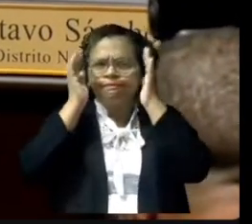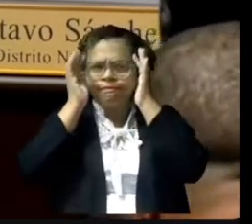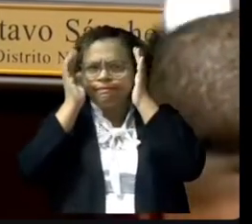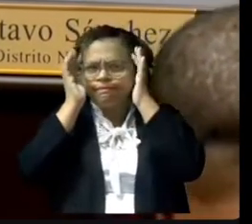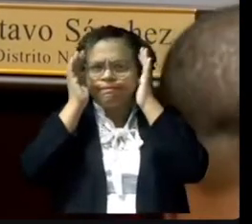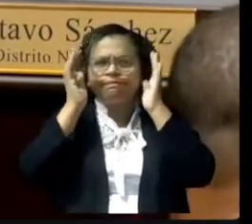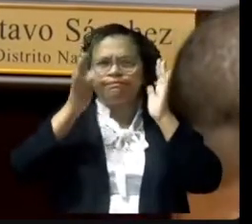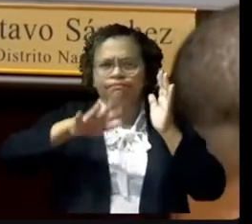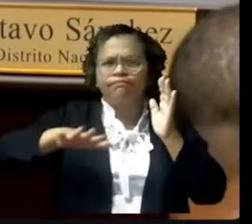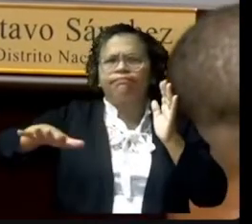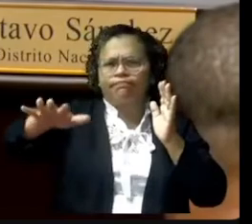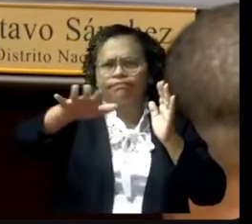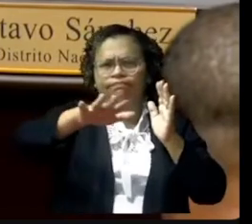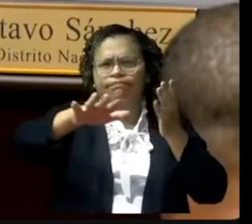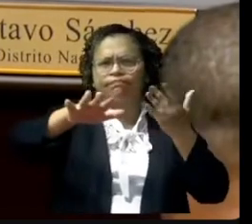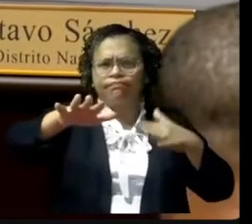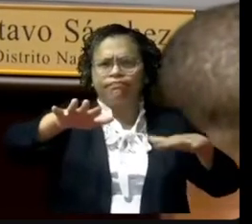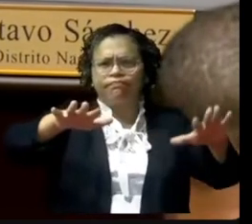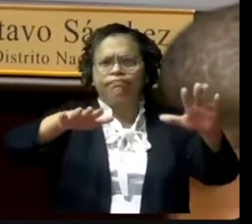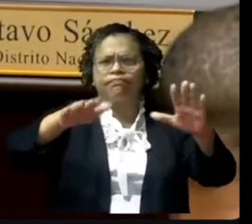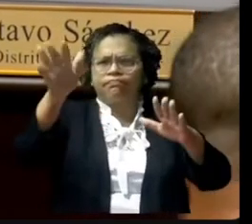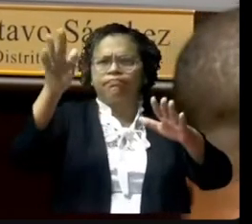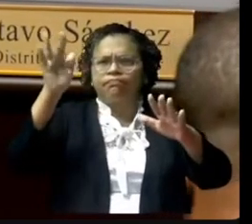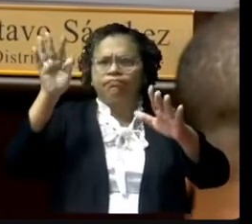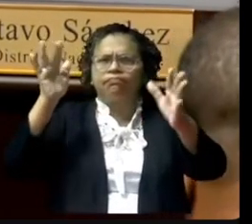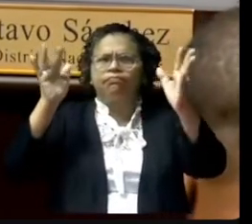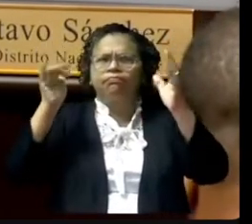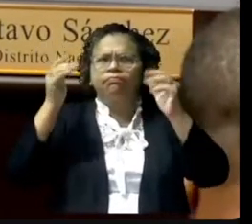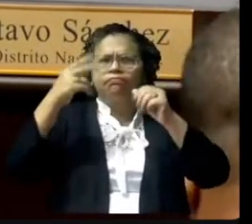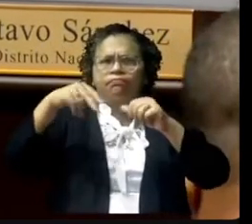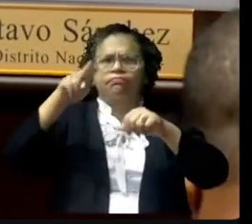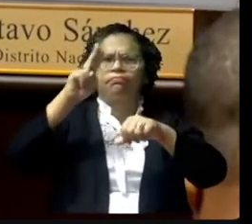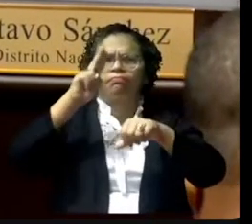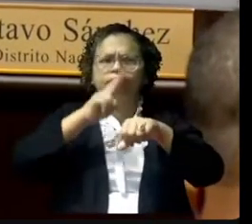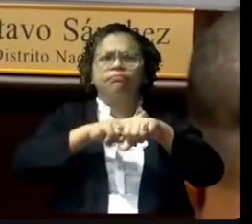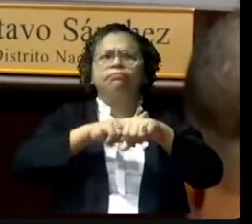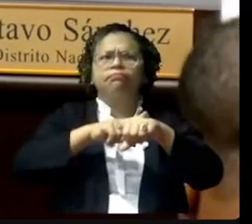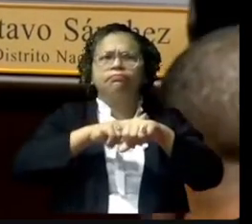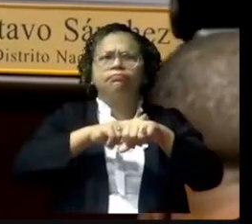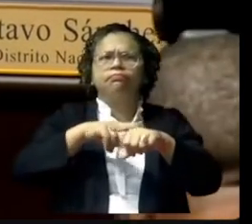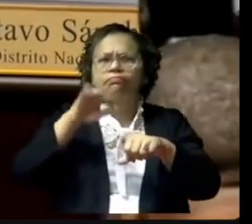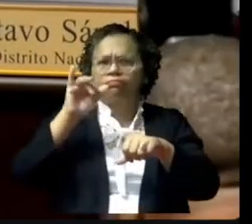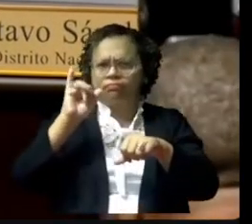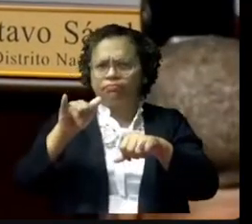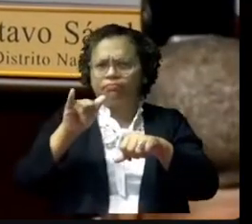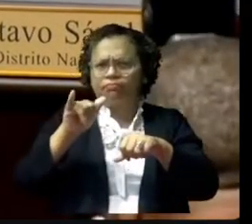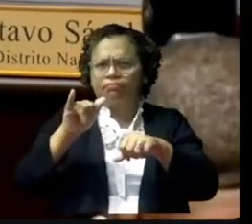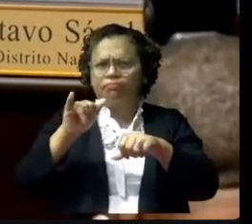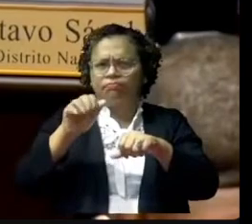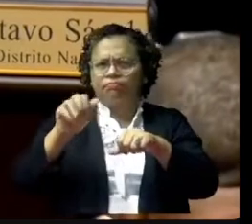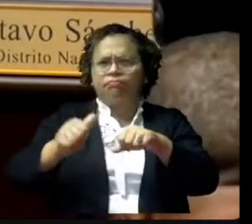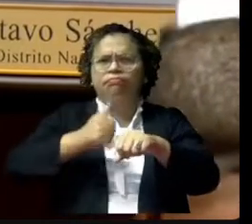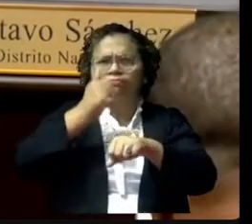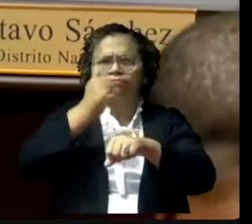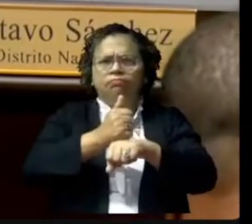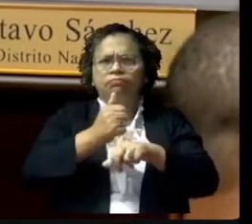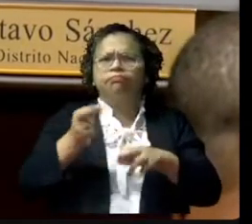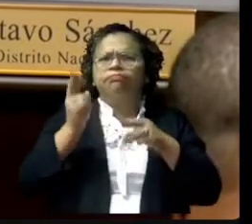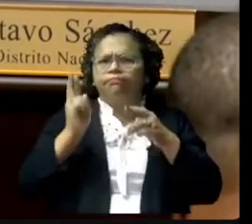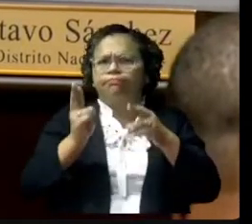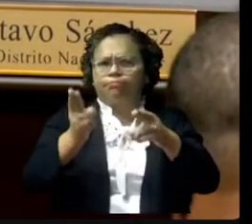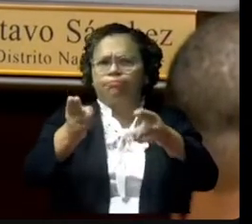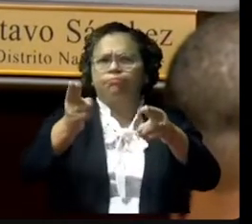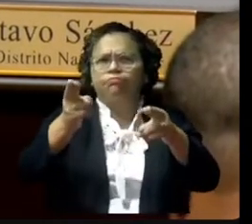presidente, como el otro anterior, podemos declararlo de urgencia, presidente. Por favor, la colega Magda no está